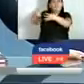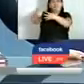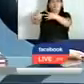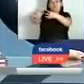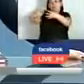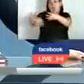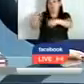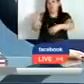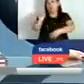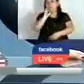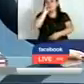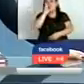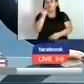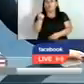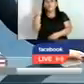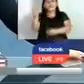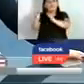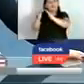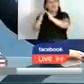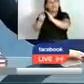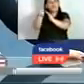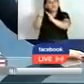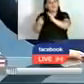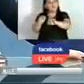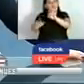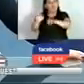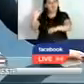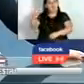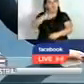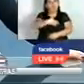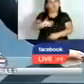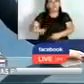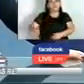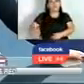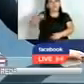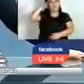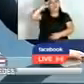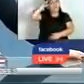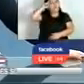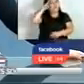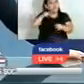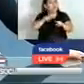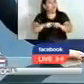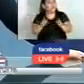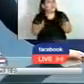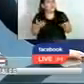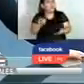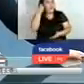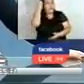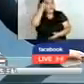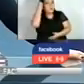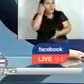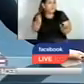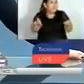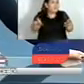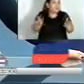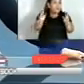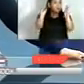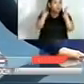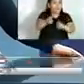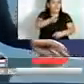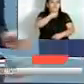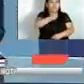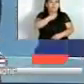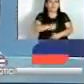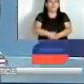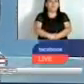Esto lo anticipó el secretario de Seguridad Nacional del gobierno del presidente Joe Biden. ¿Cuáles han sido las reacciones a este anuncio? En la siguiente